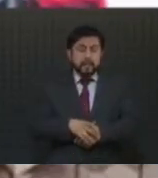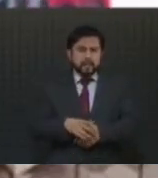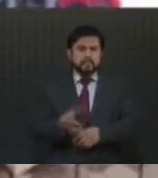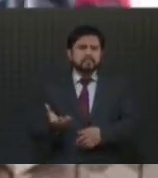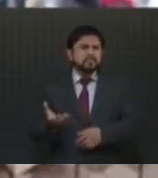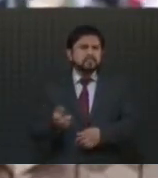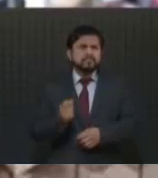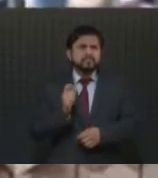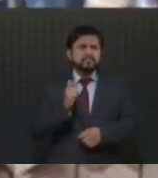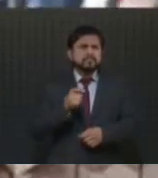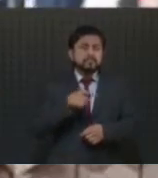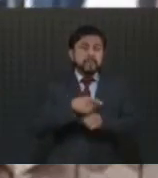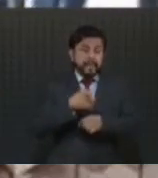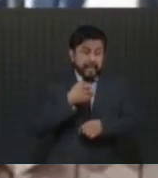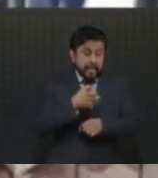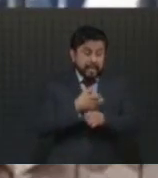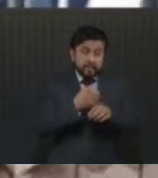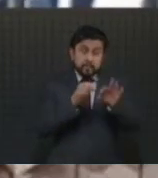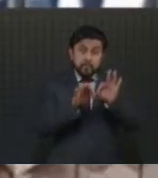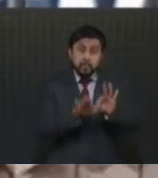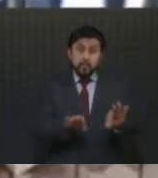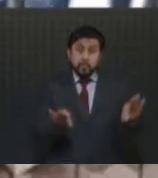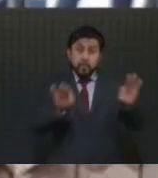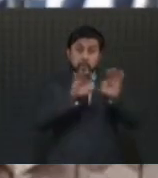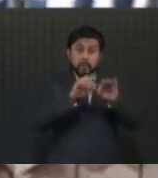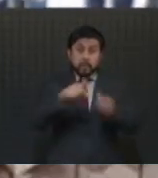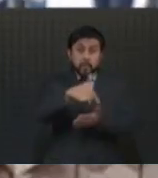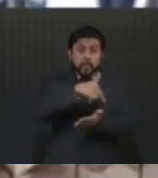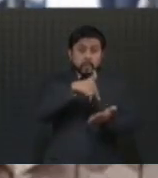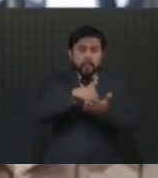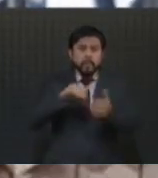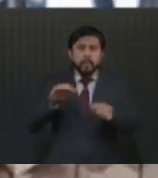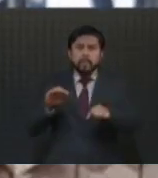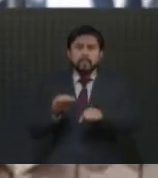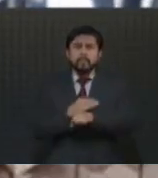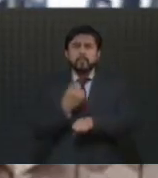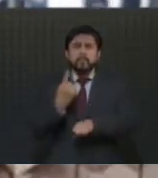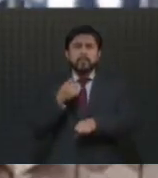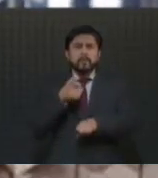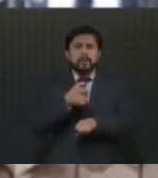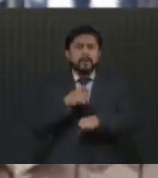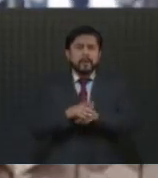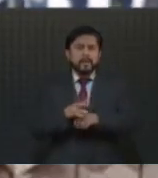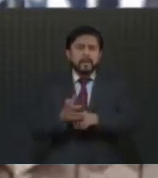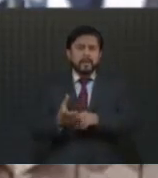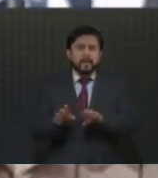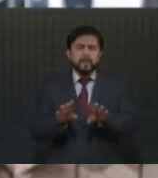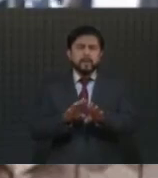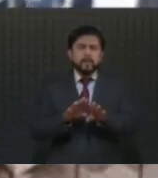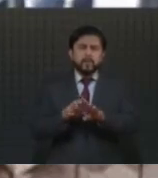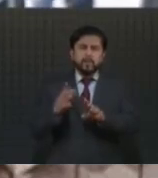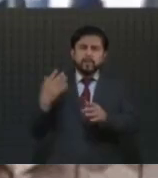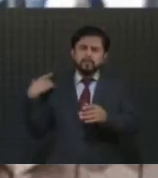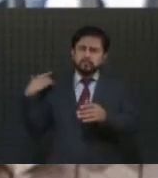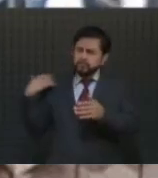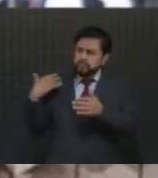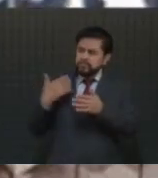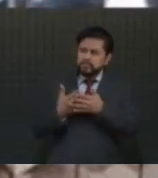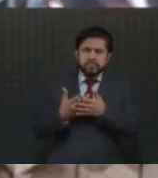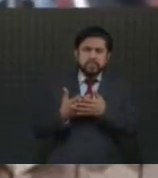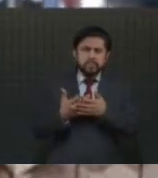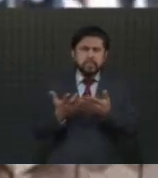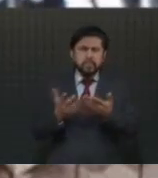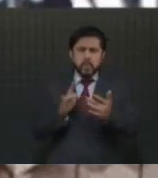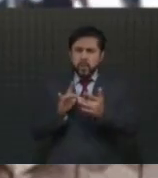nuestra demarcación. Aquí converge el pasado, el